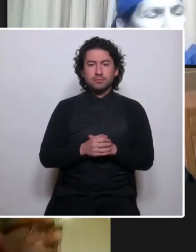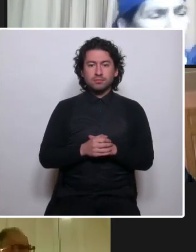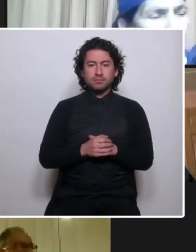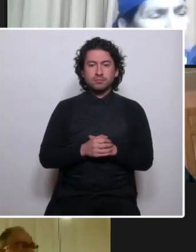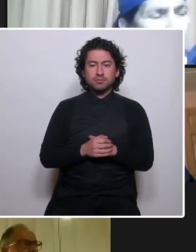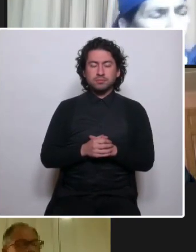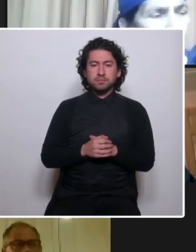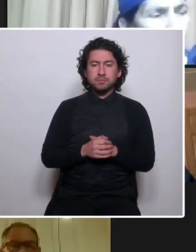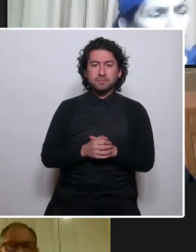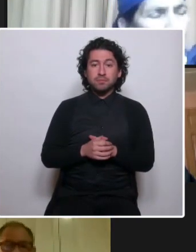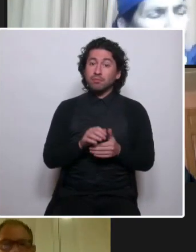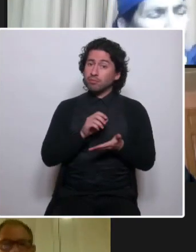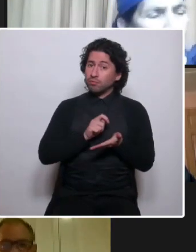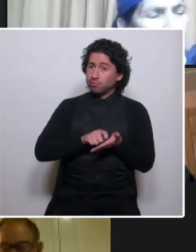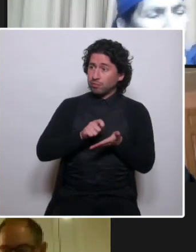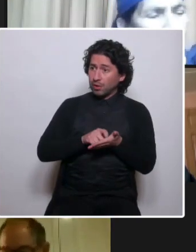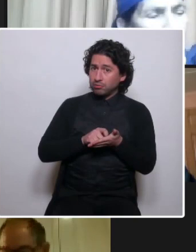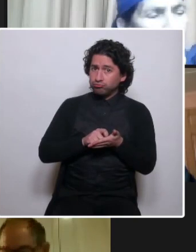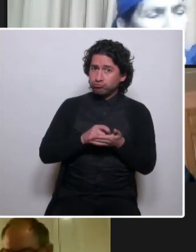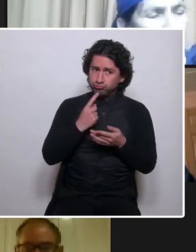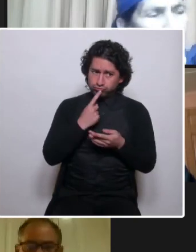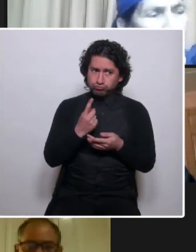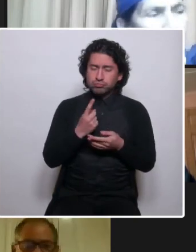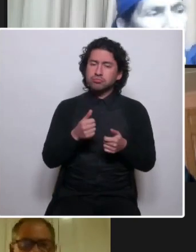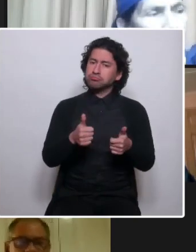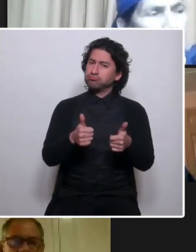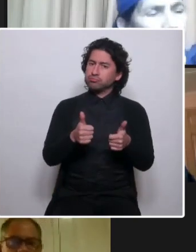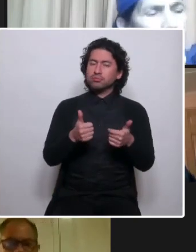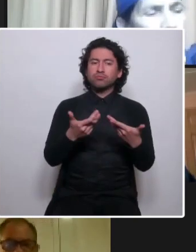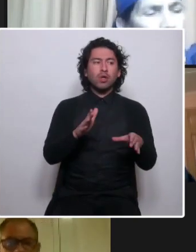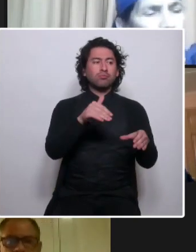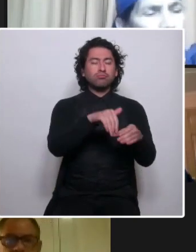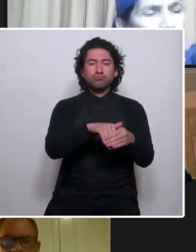Muy bien. Terminada la votación.